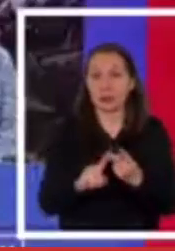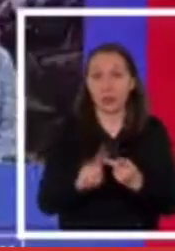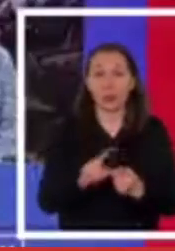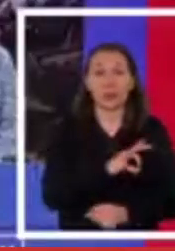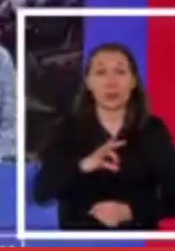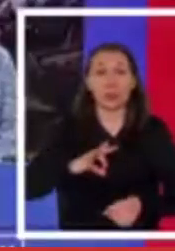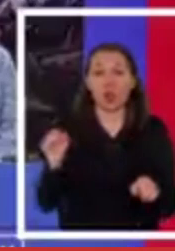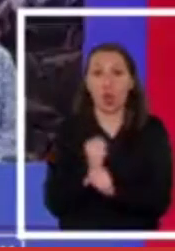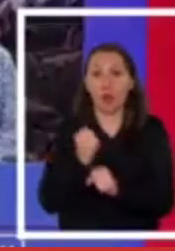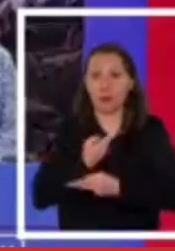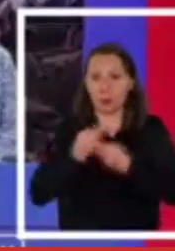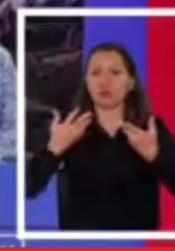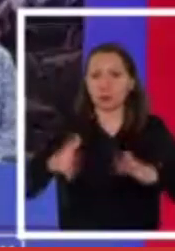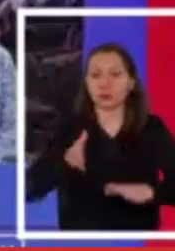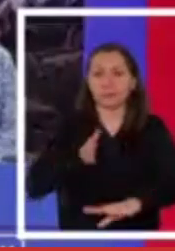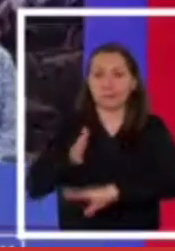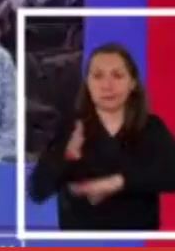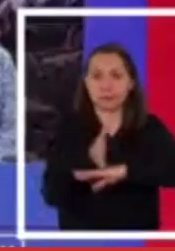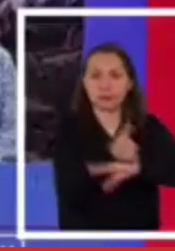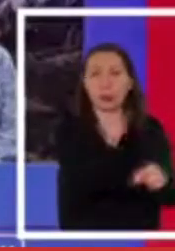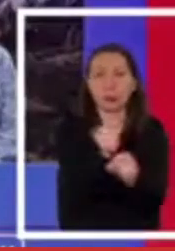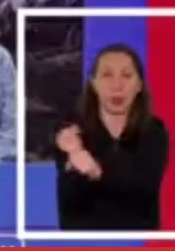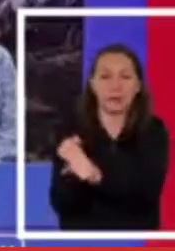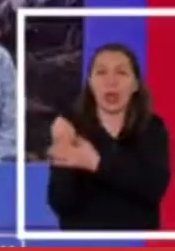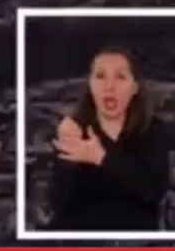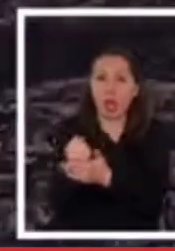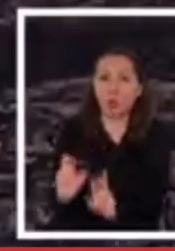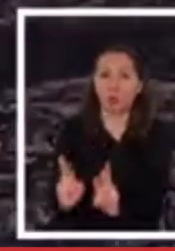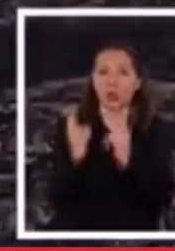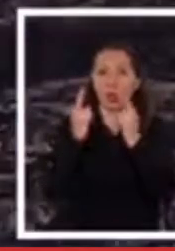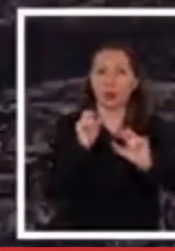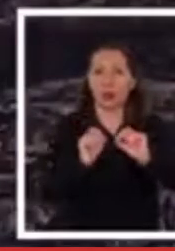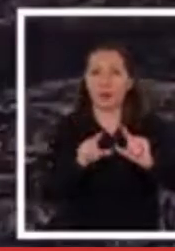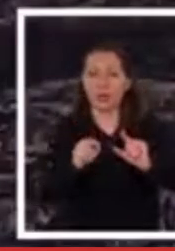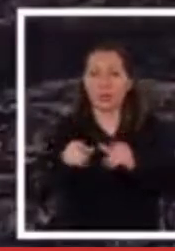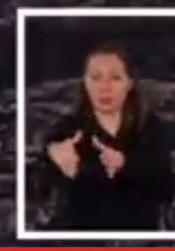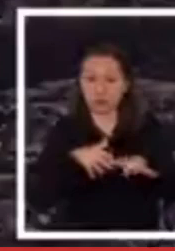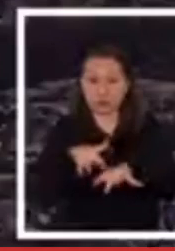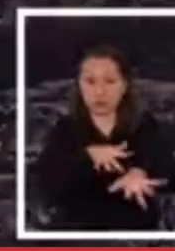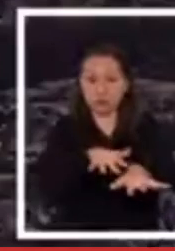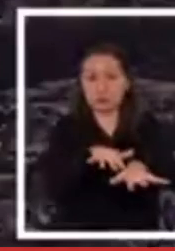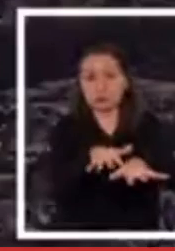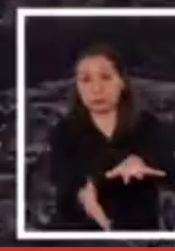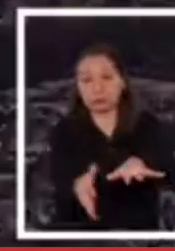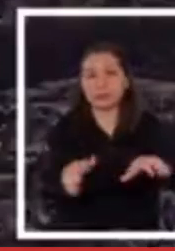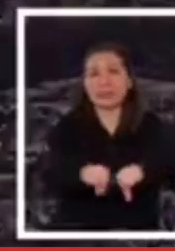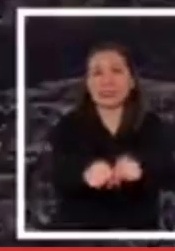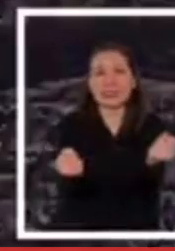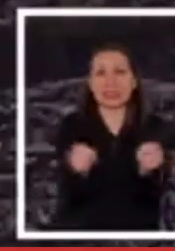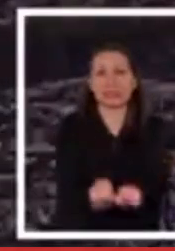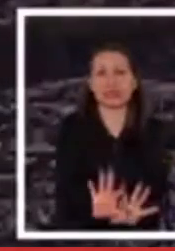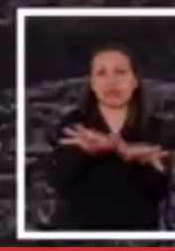Ministerio de Obras Públicas Ya está trabajando en terreno ayudando a recuperar defensas de ríos que tuvieron boquetes que